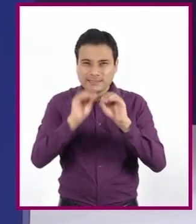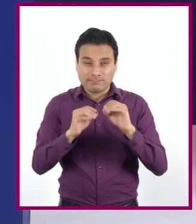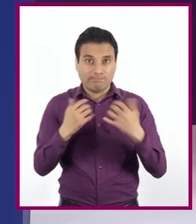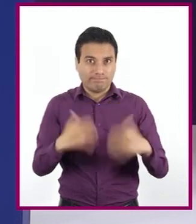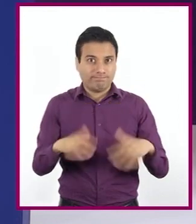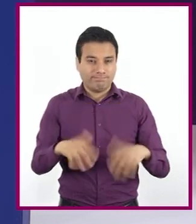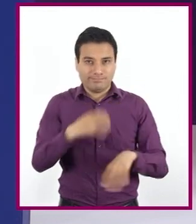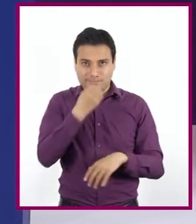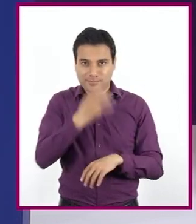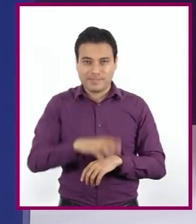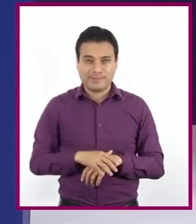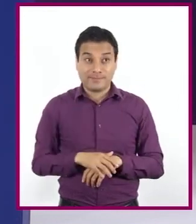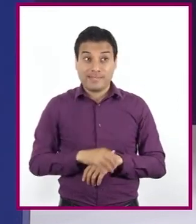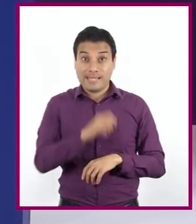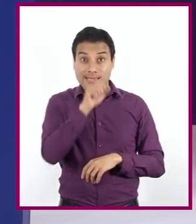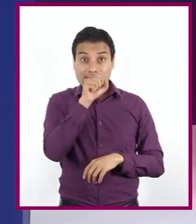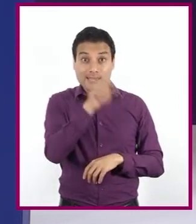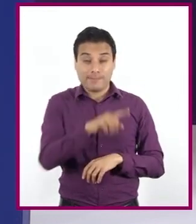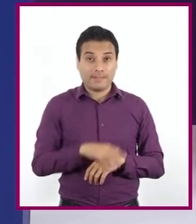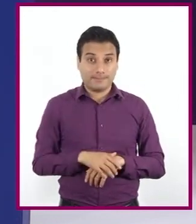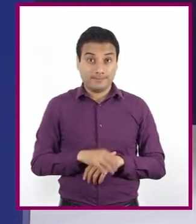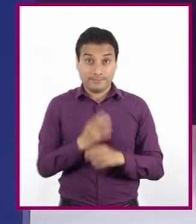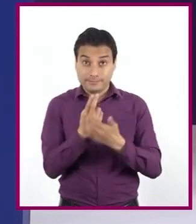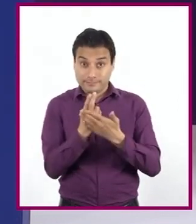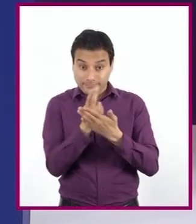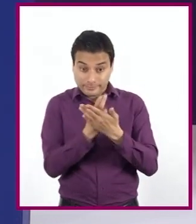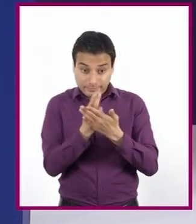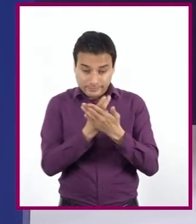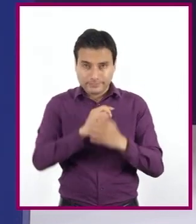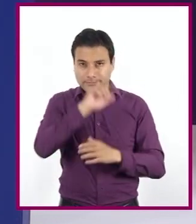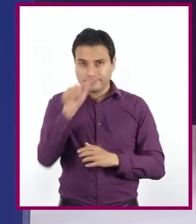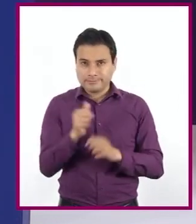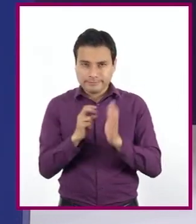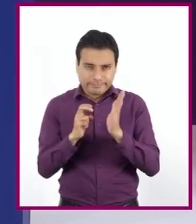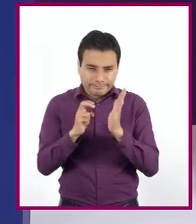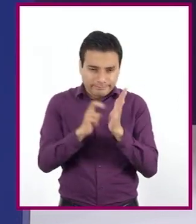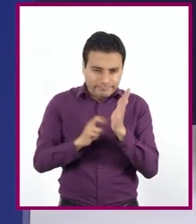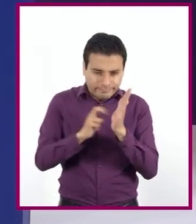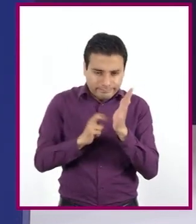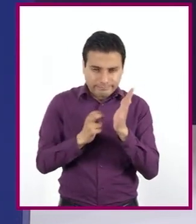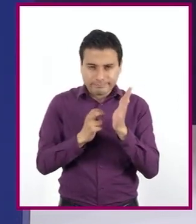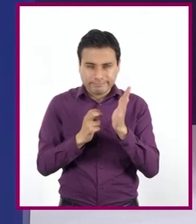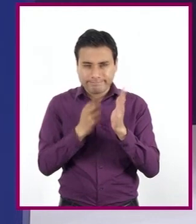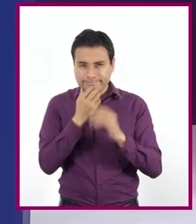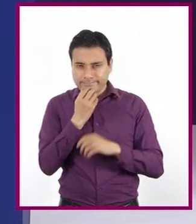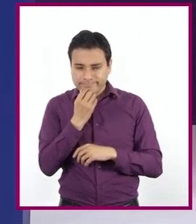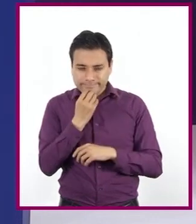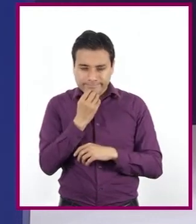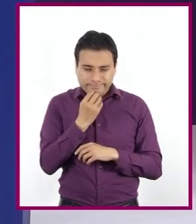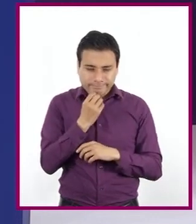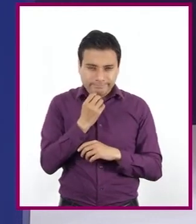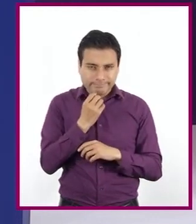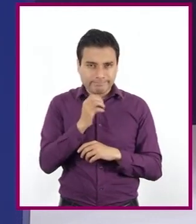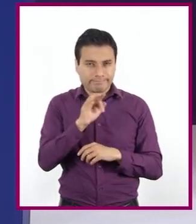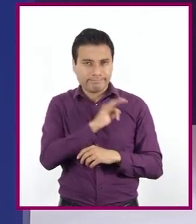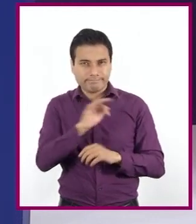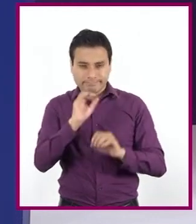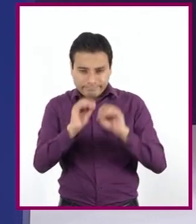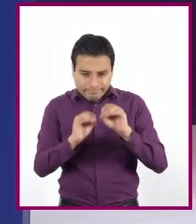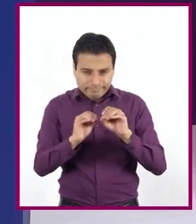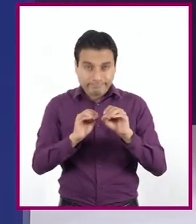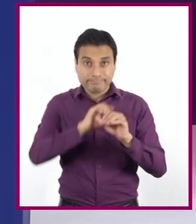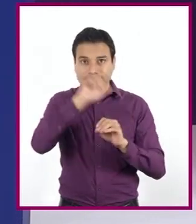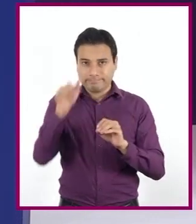obra? Además, nos permite corregir o mejorar los elementos que necesitaremos para elaborar la escenografía,